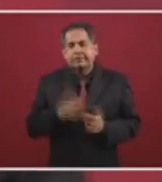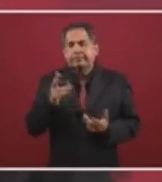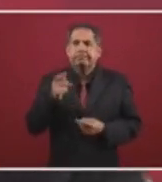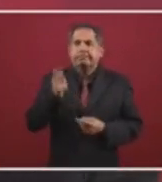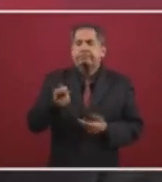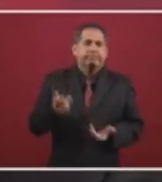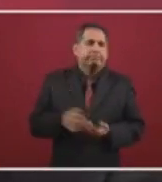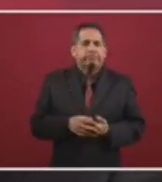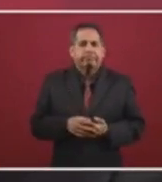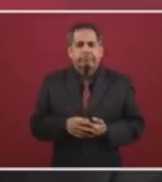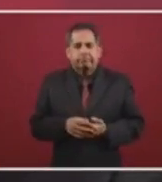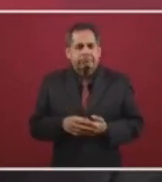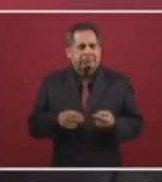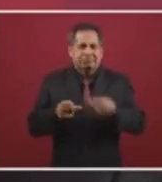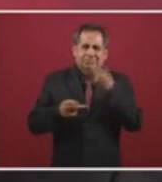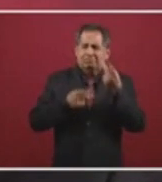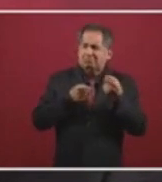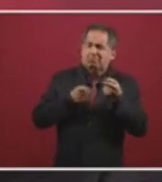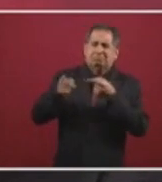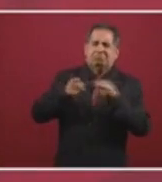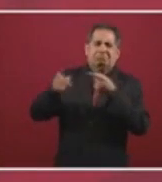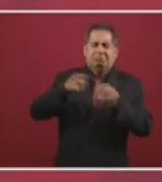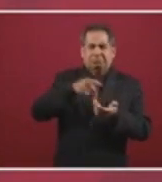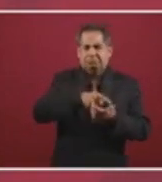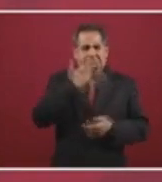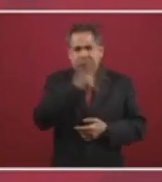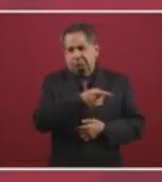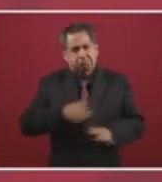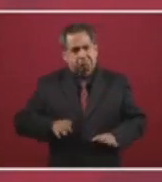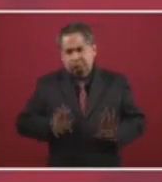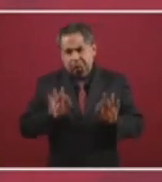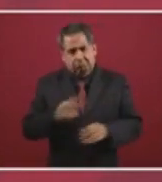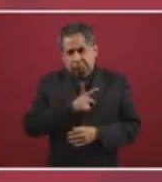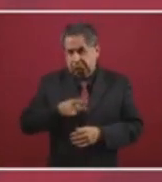esos desplantes, esas expresiones, no corresponde